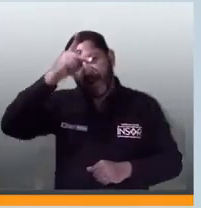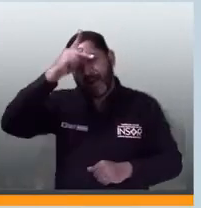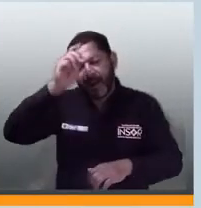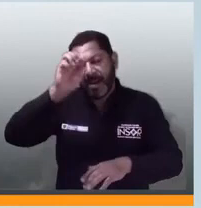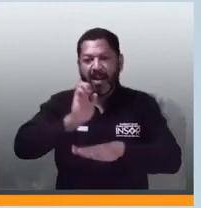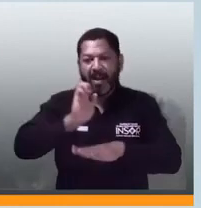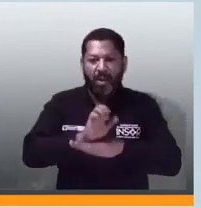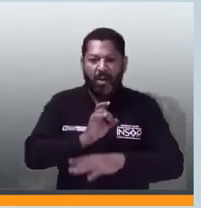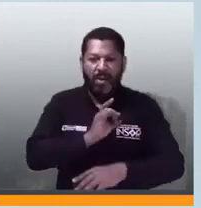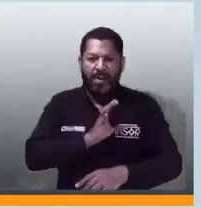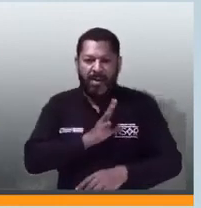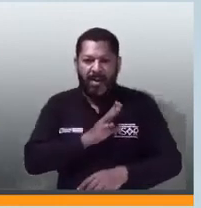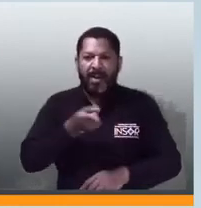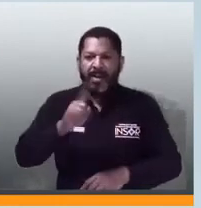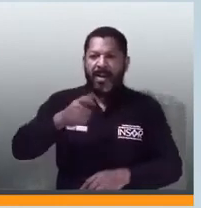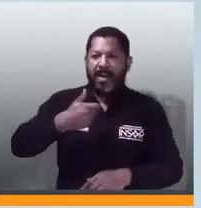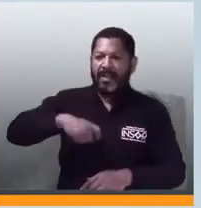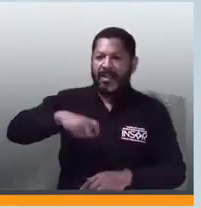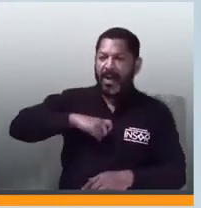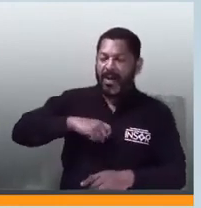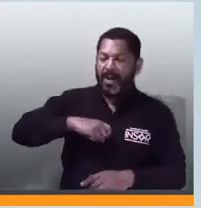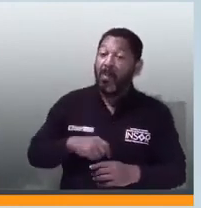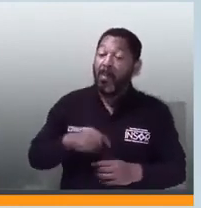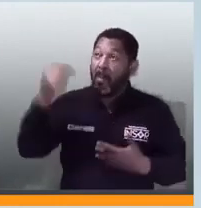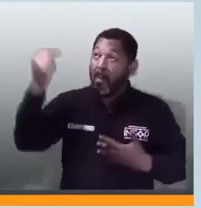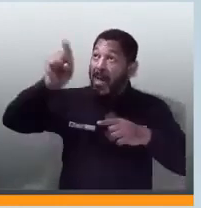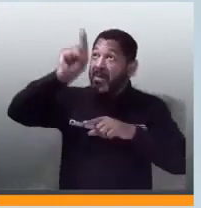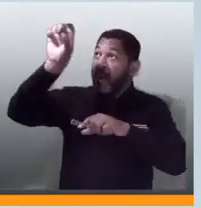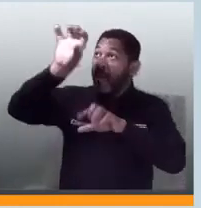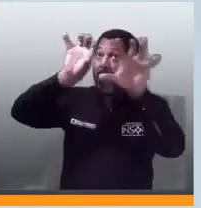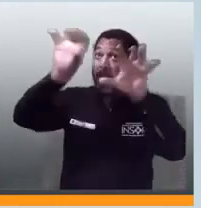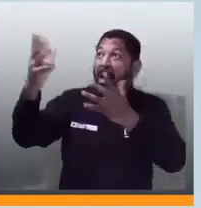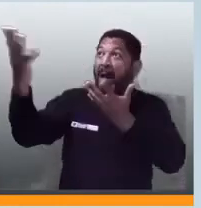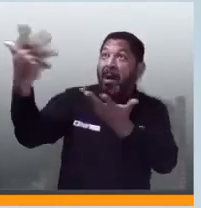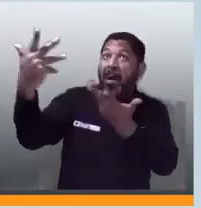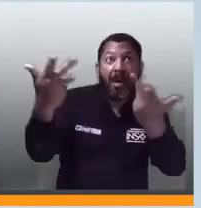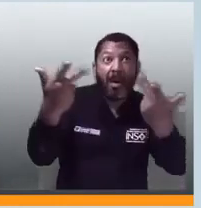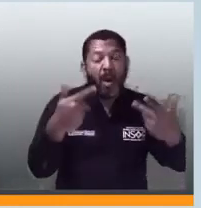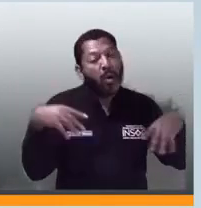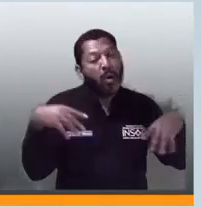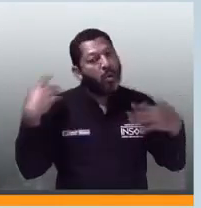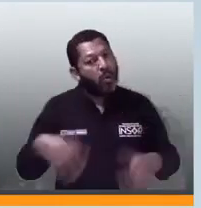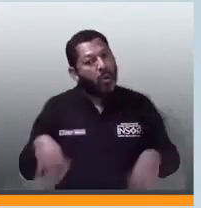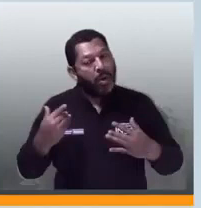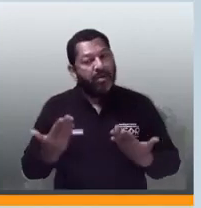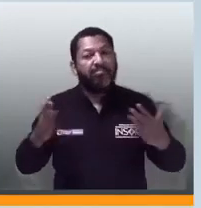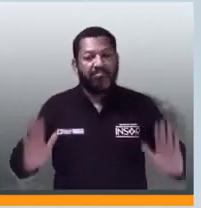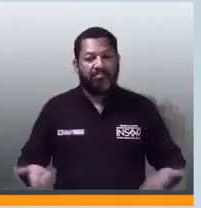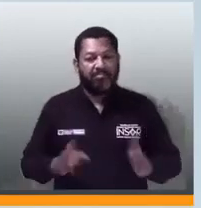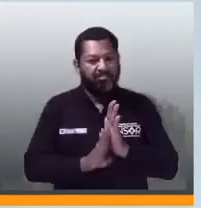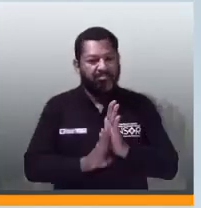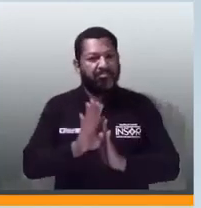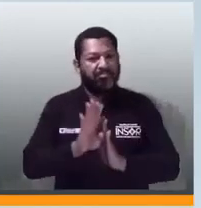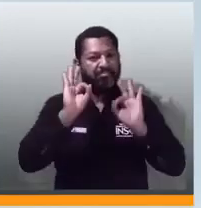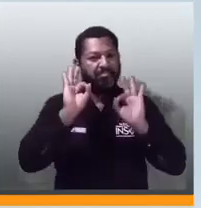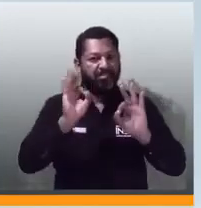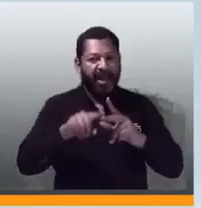Ecuador y también de España. Tuvimos algunas personas y eso también nutrió mucho más el desarrollo de los